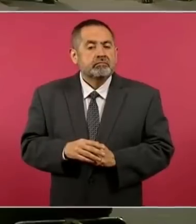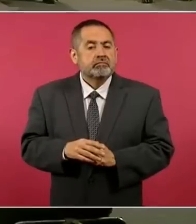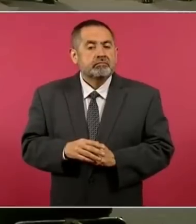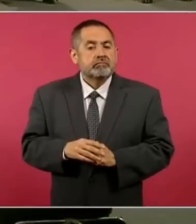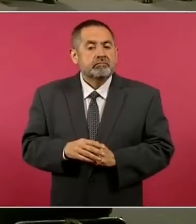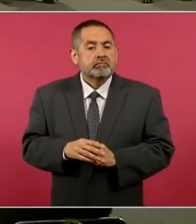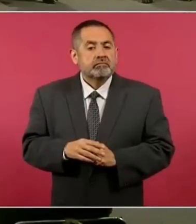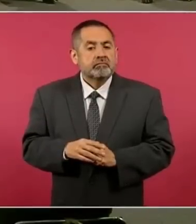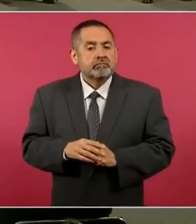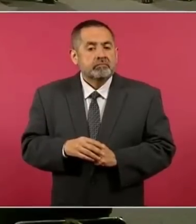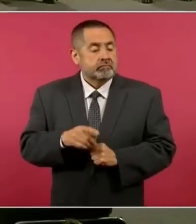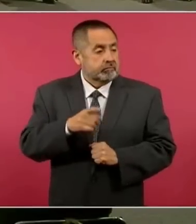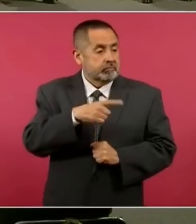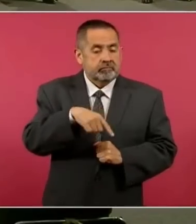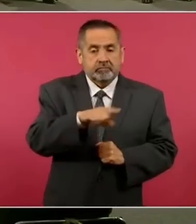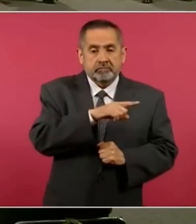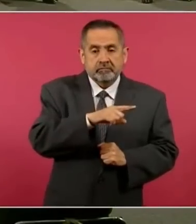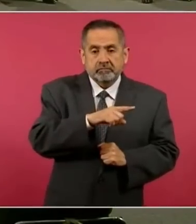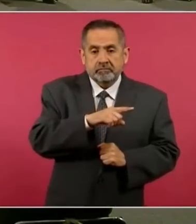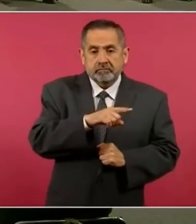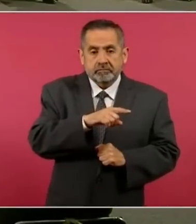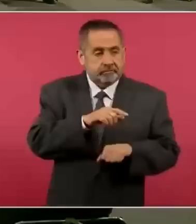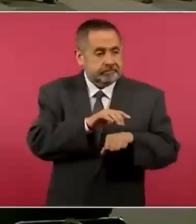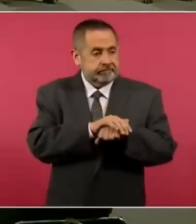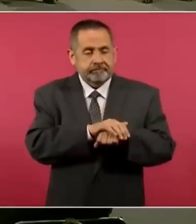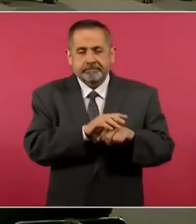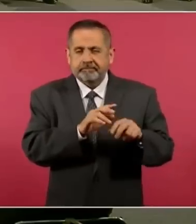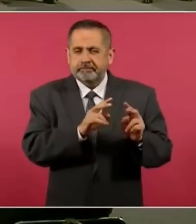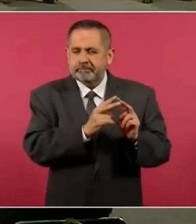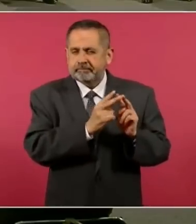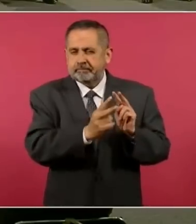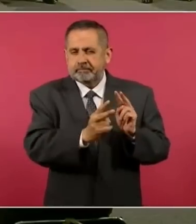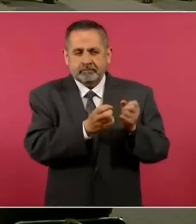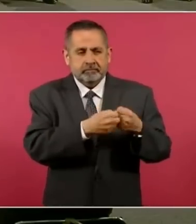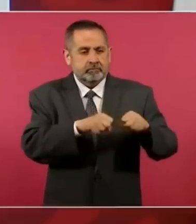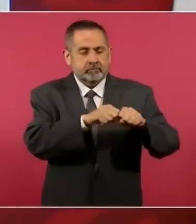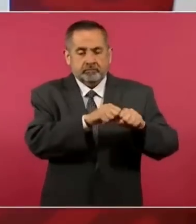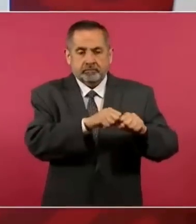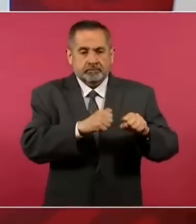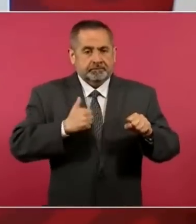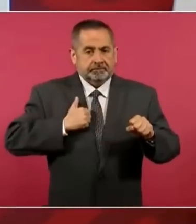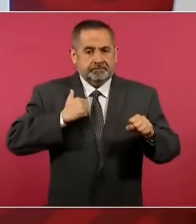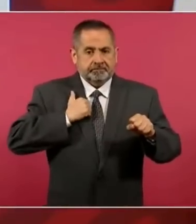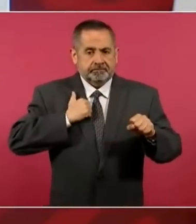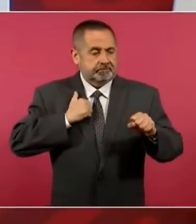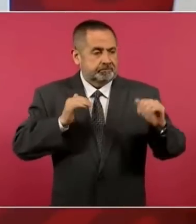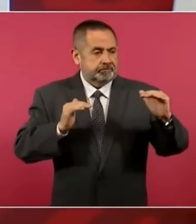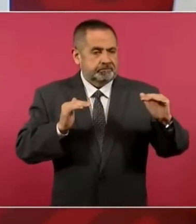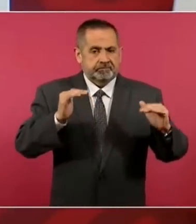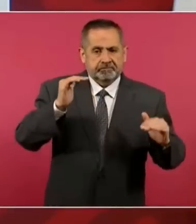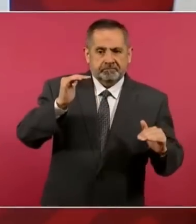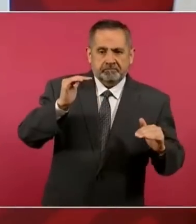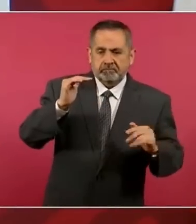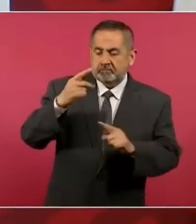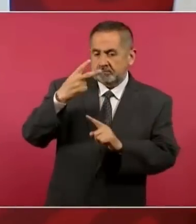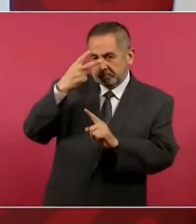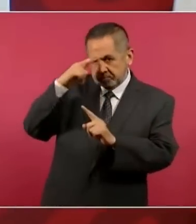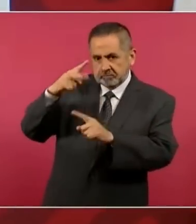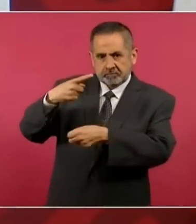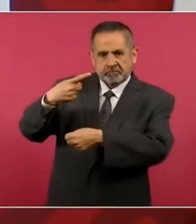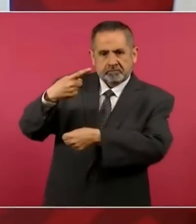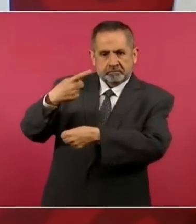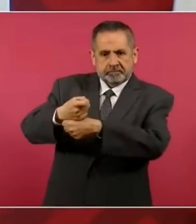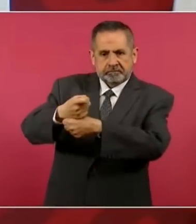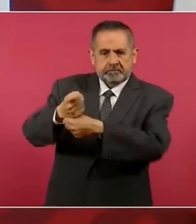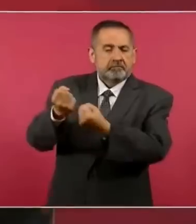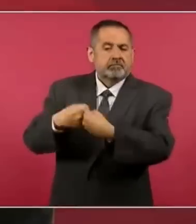amigos, vecinos, socios de Canadá, y ya México es el principal